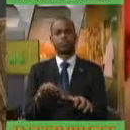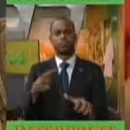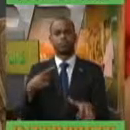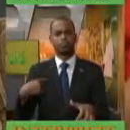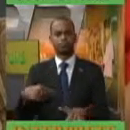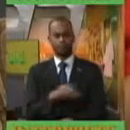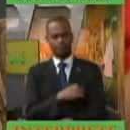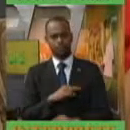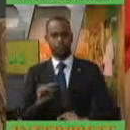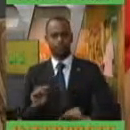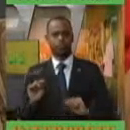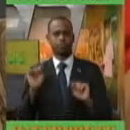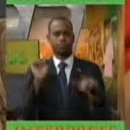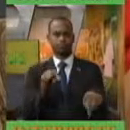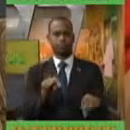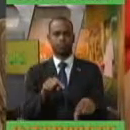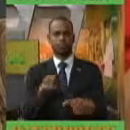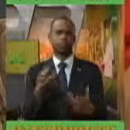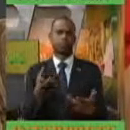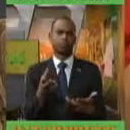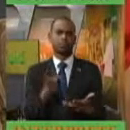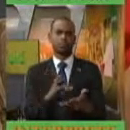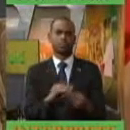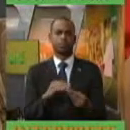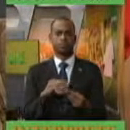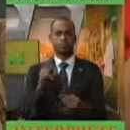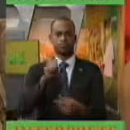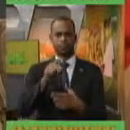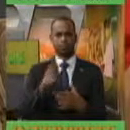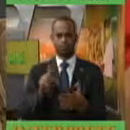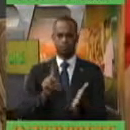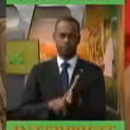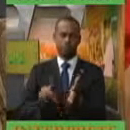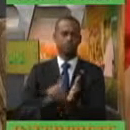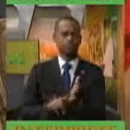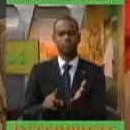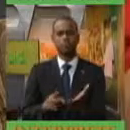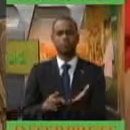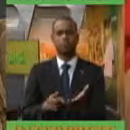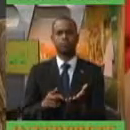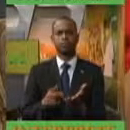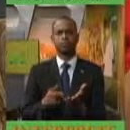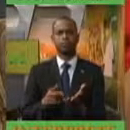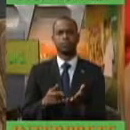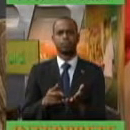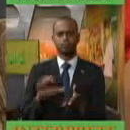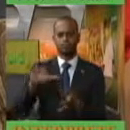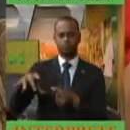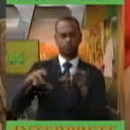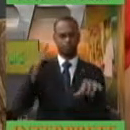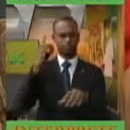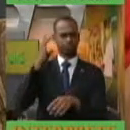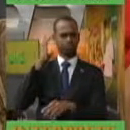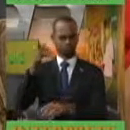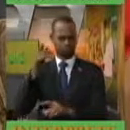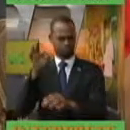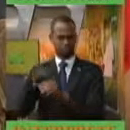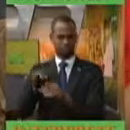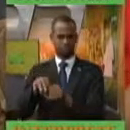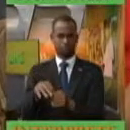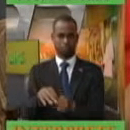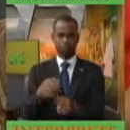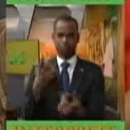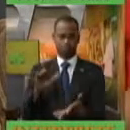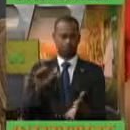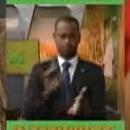vamos allá, a la Junta Electoral de allá, necesitamos hacer el levantamiento de los centros de votación accesibles. Y ella, no,